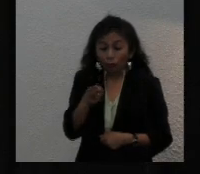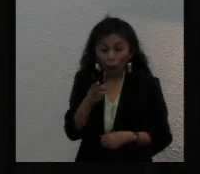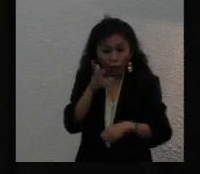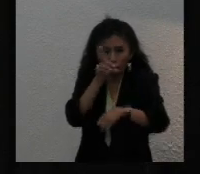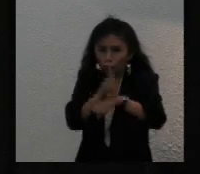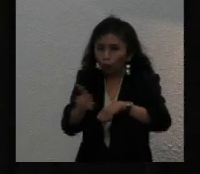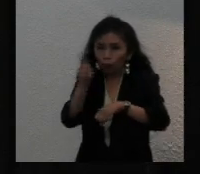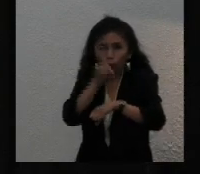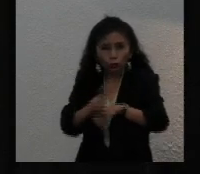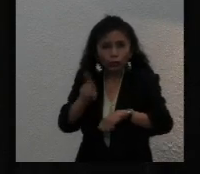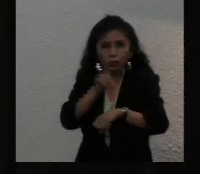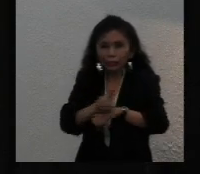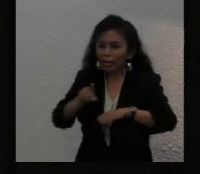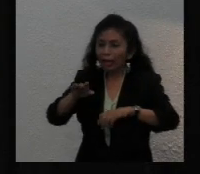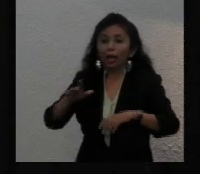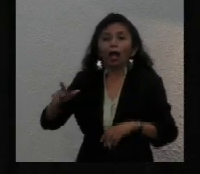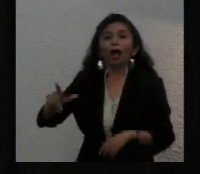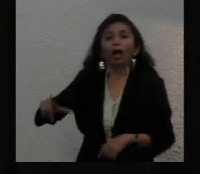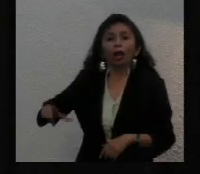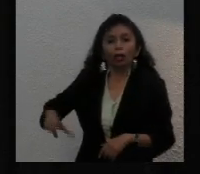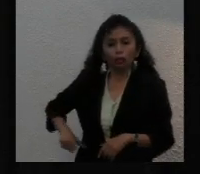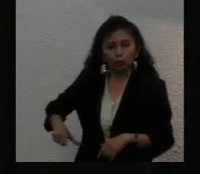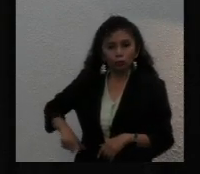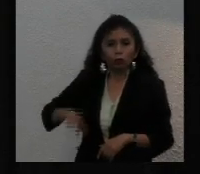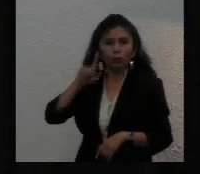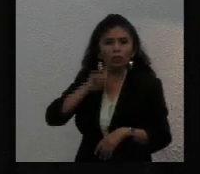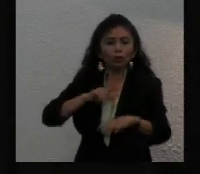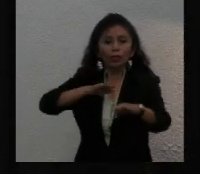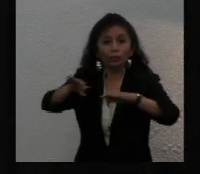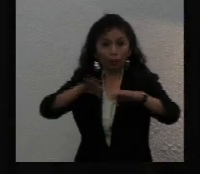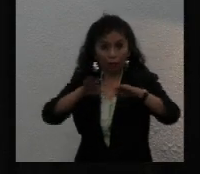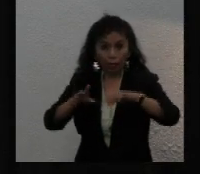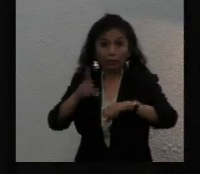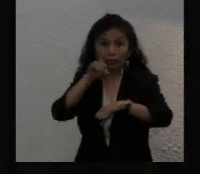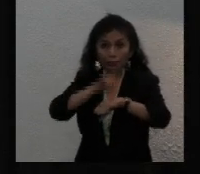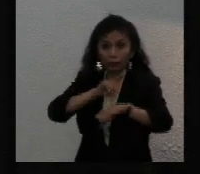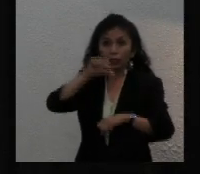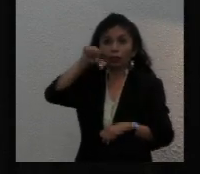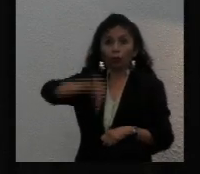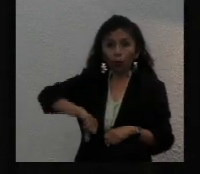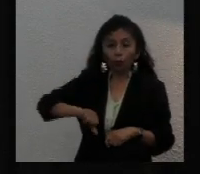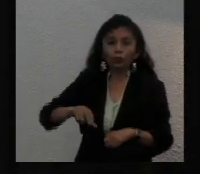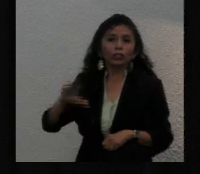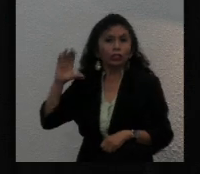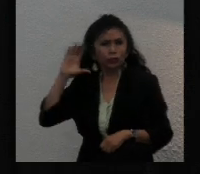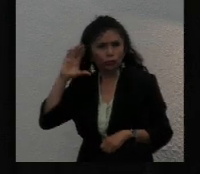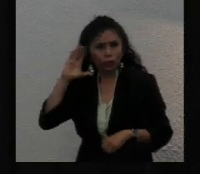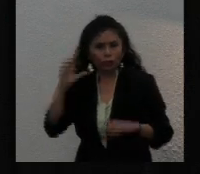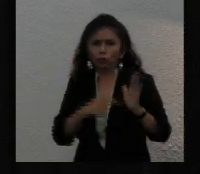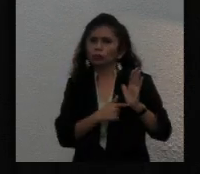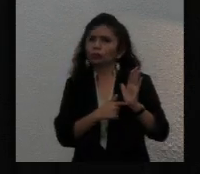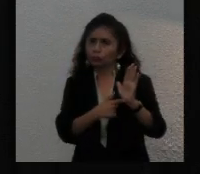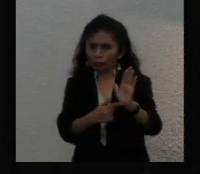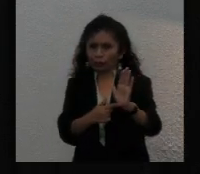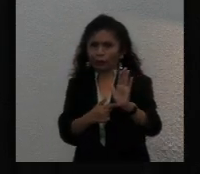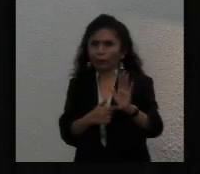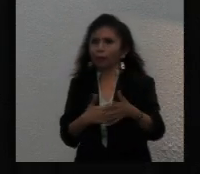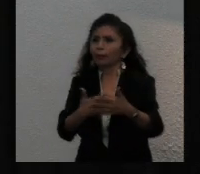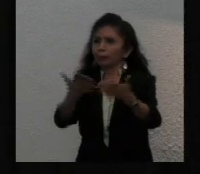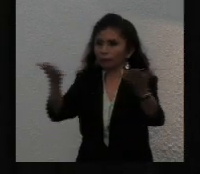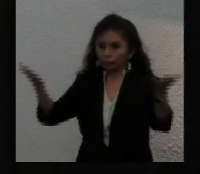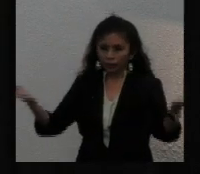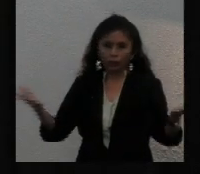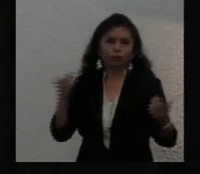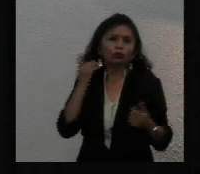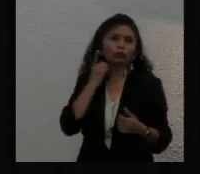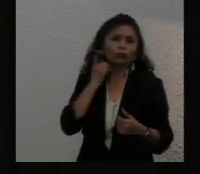día trabaja nuestra gobernadora y de los que el día de hoy le escucharemos rendir cuentas. Estimadas